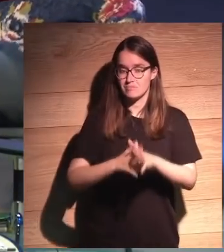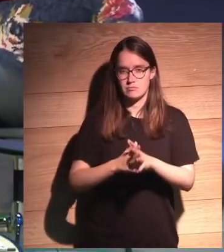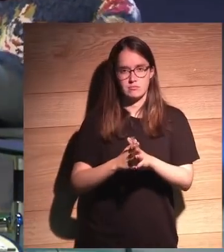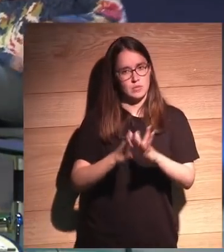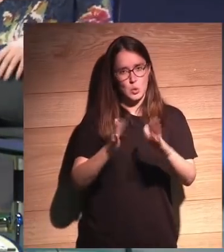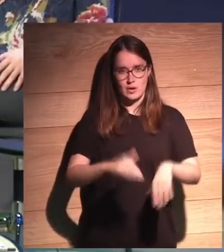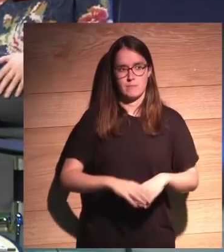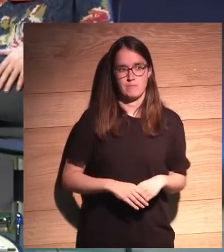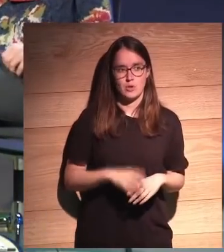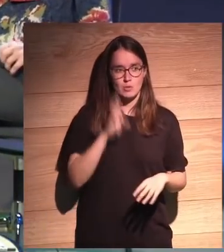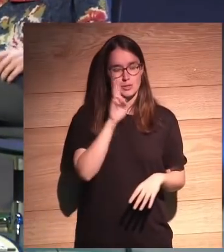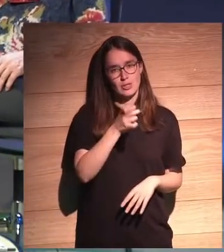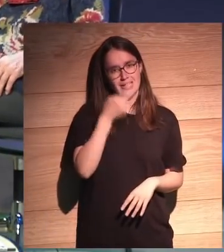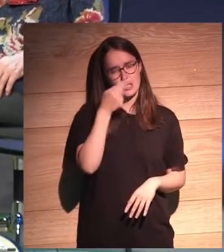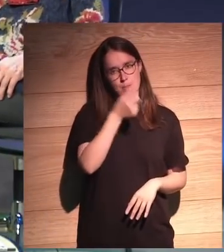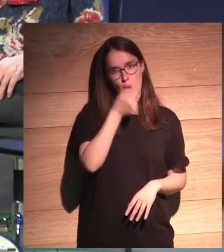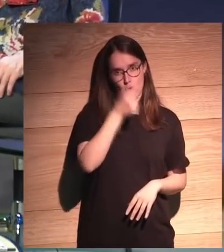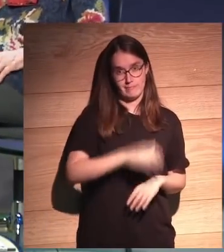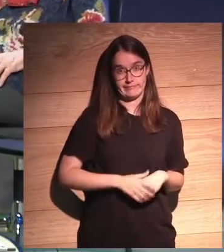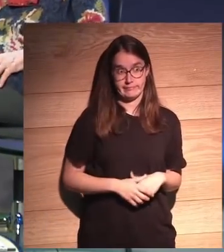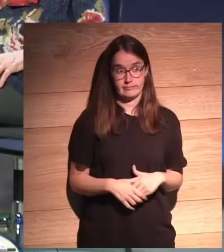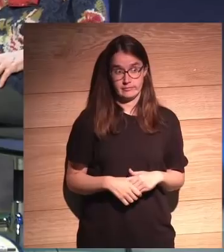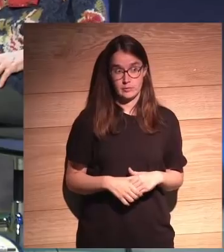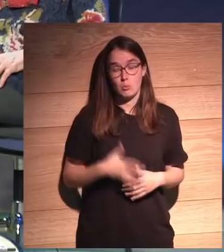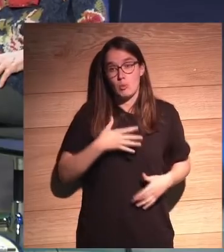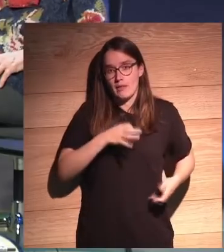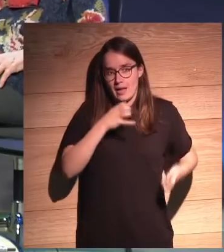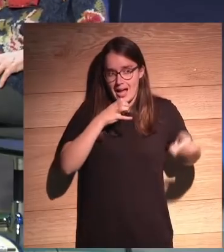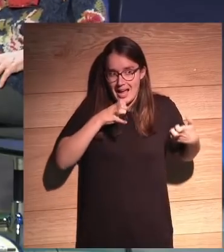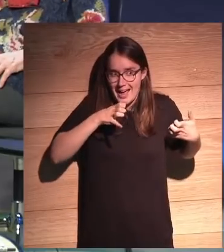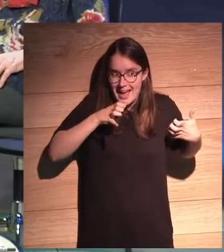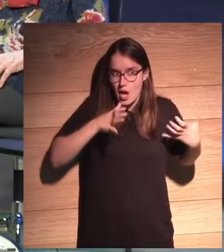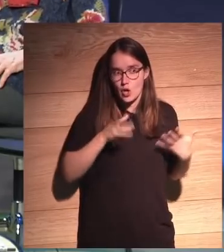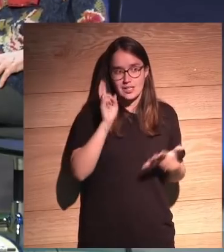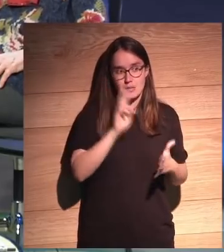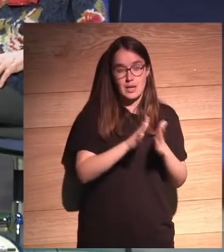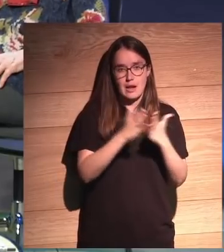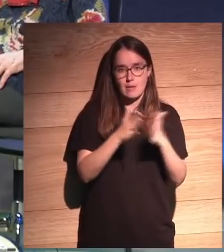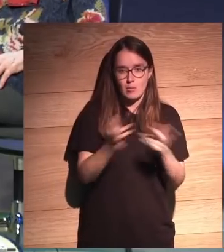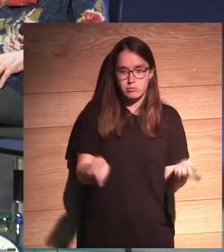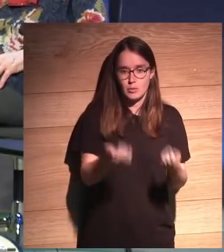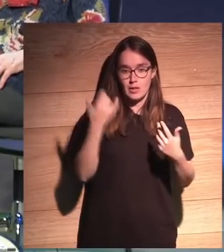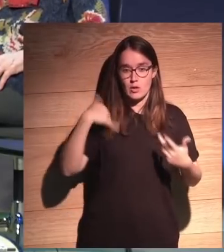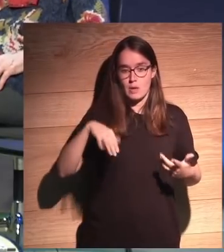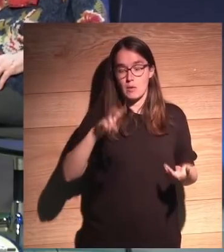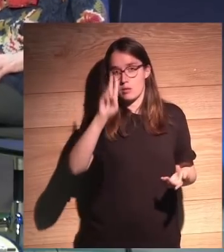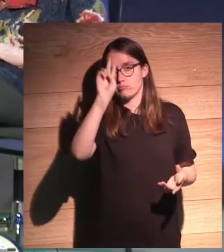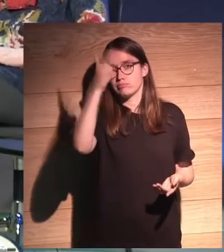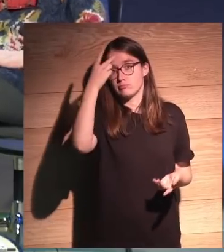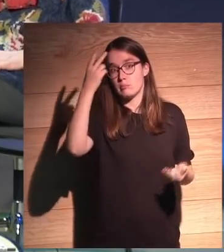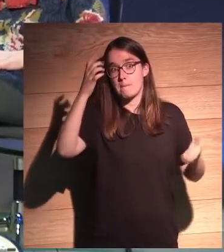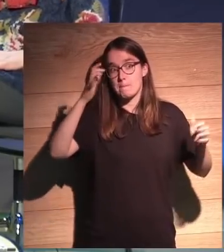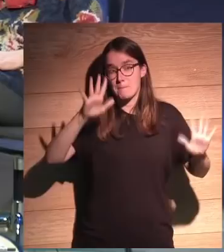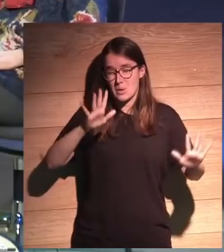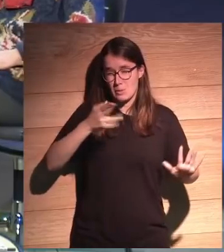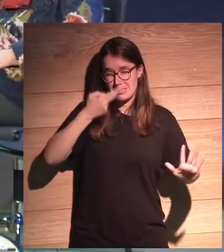ha habido. No. He visto muy poco interés. A lo mejor ahora, si ven el libro publicado, cambian las cosas, pero he